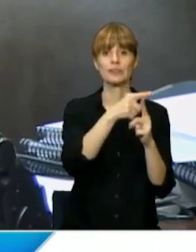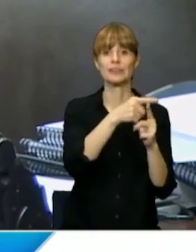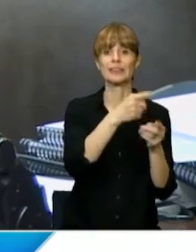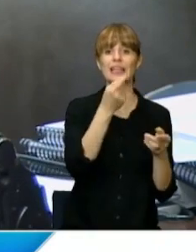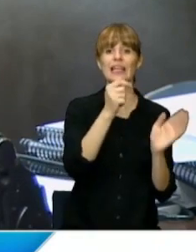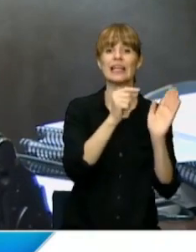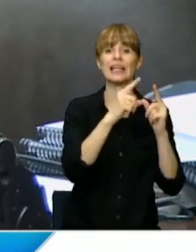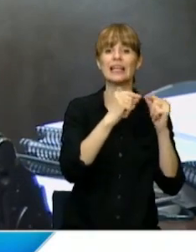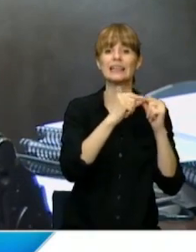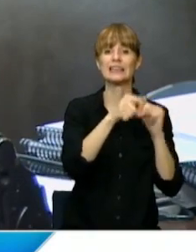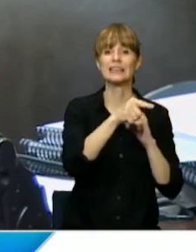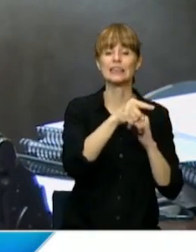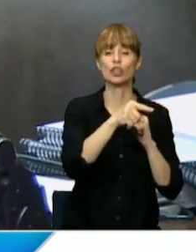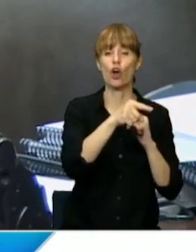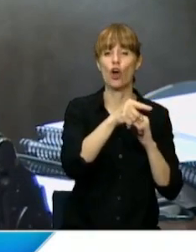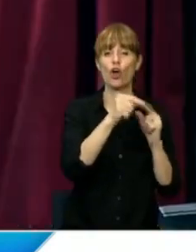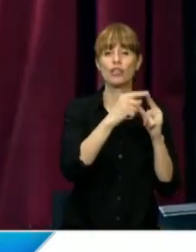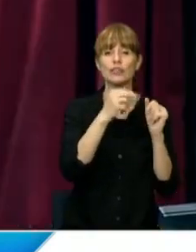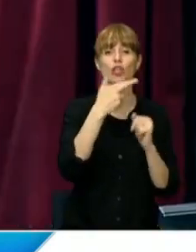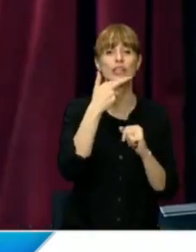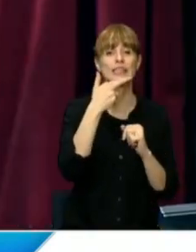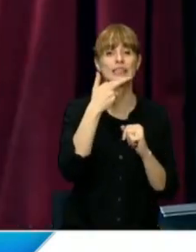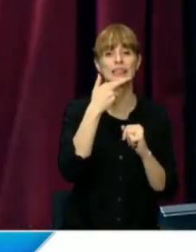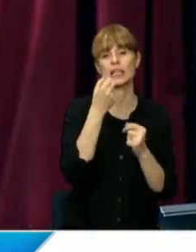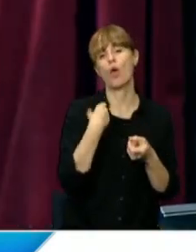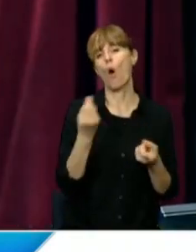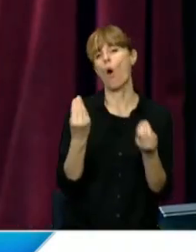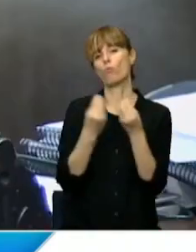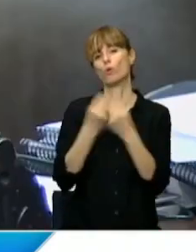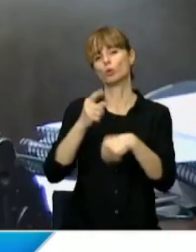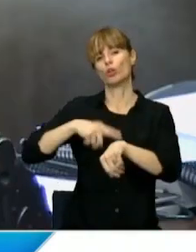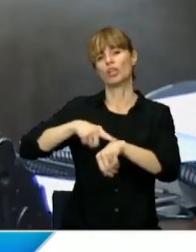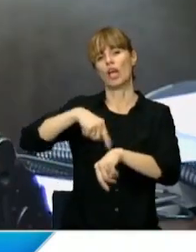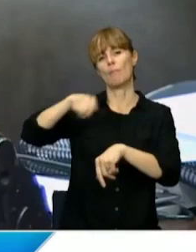Diputada, privatizaciones. Sí, le dieron muchísimos minutos a todos.